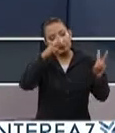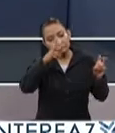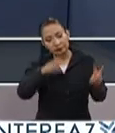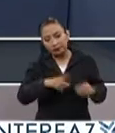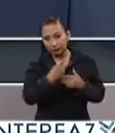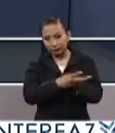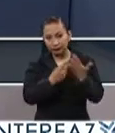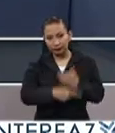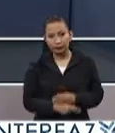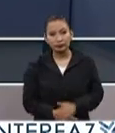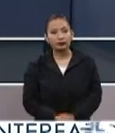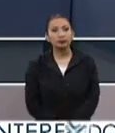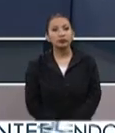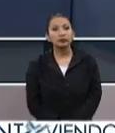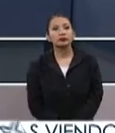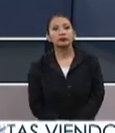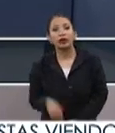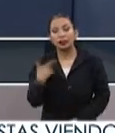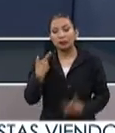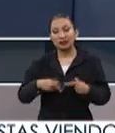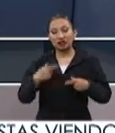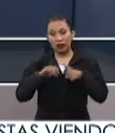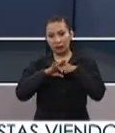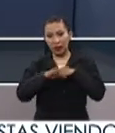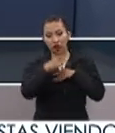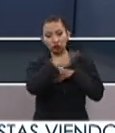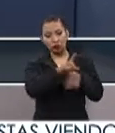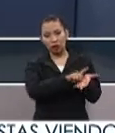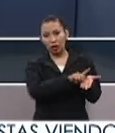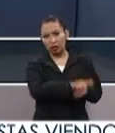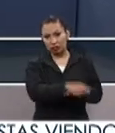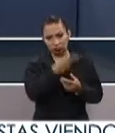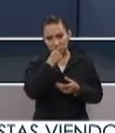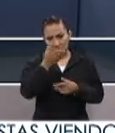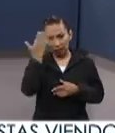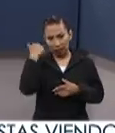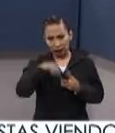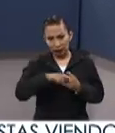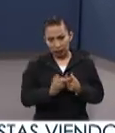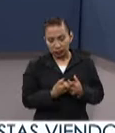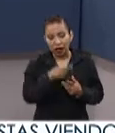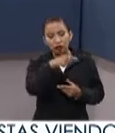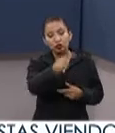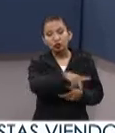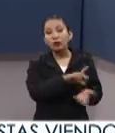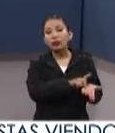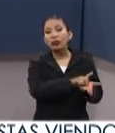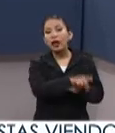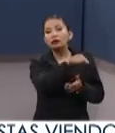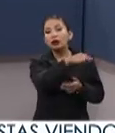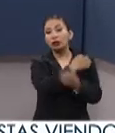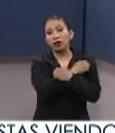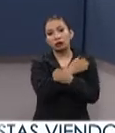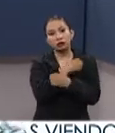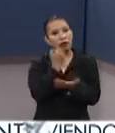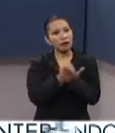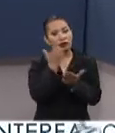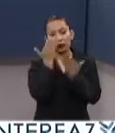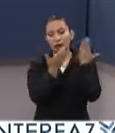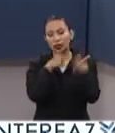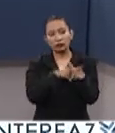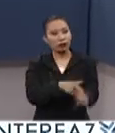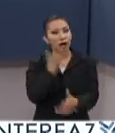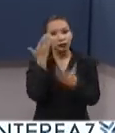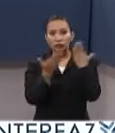varios programas, Ana Cristina, los migrantes y su derecho, tú lo dijiste en el inicio del programa, su derecho a la educación y a mantener